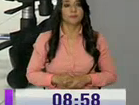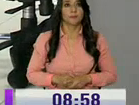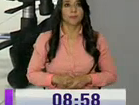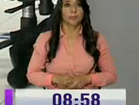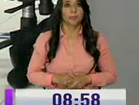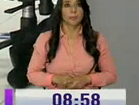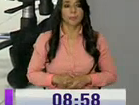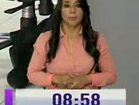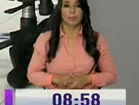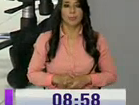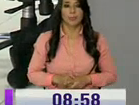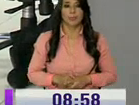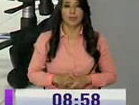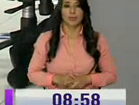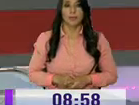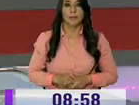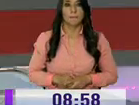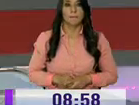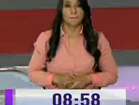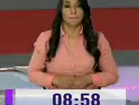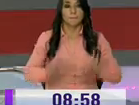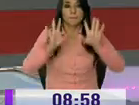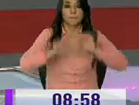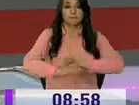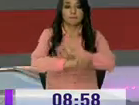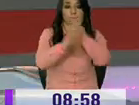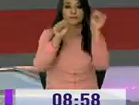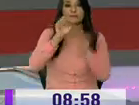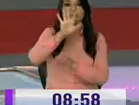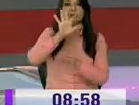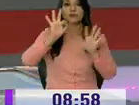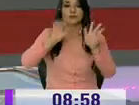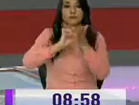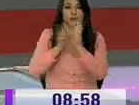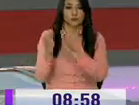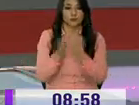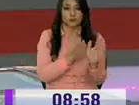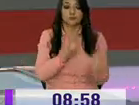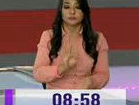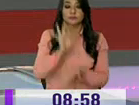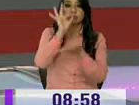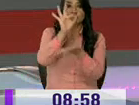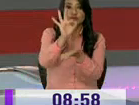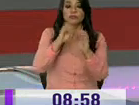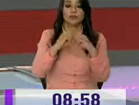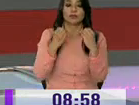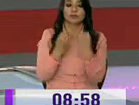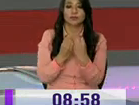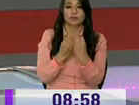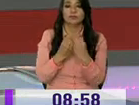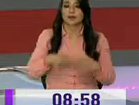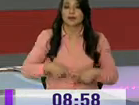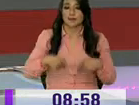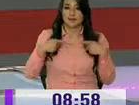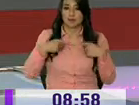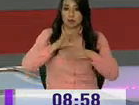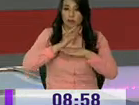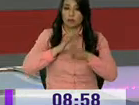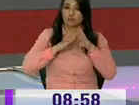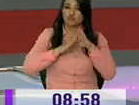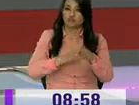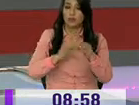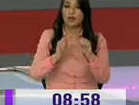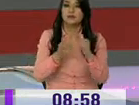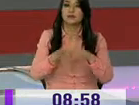Informó Priscila Cadeo. 8:58 en la mañana, varios representantes de organizaciones pro vida del país respaldaron a la